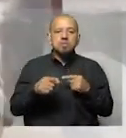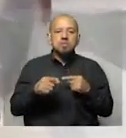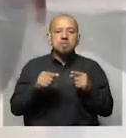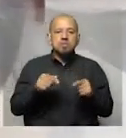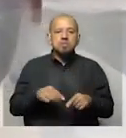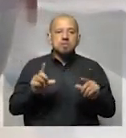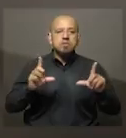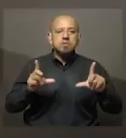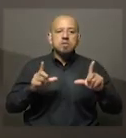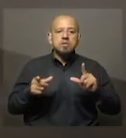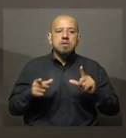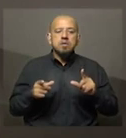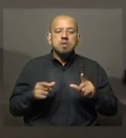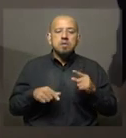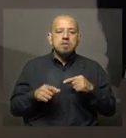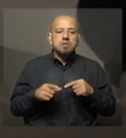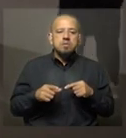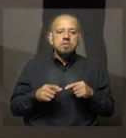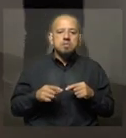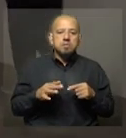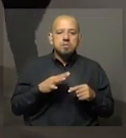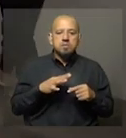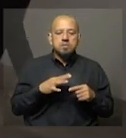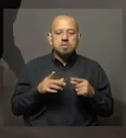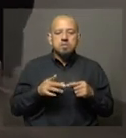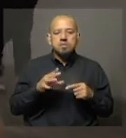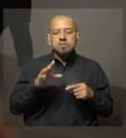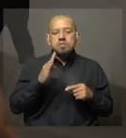la televisión. Sánchez Padilla creo que todavía tiene